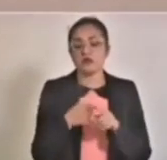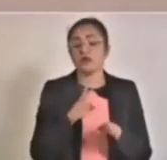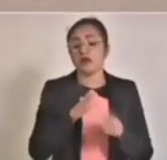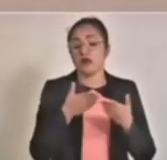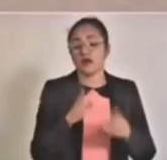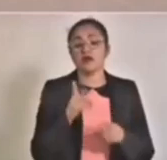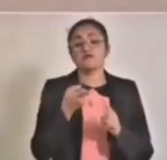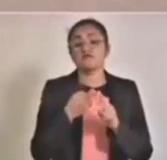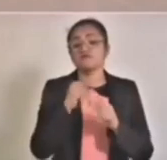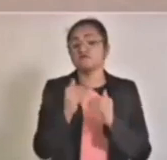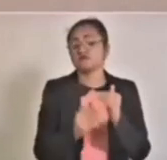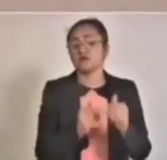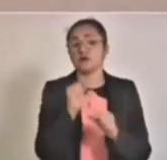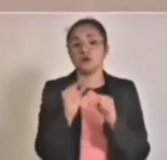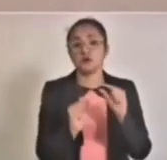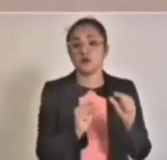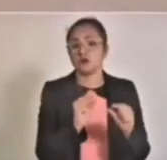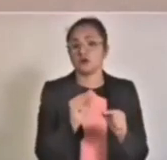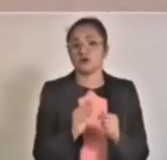inicial